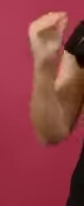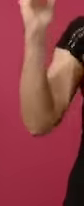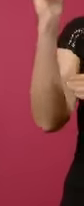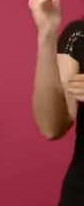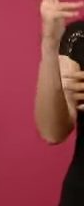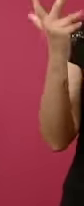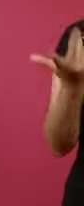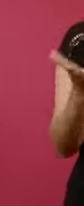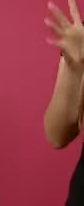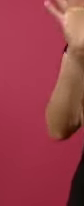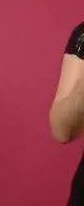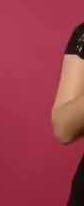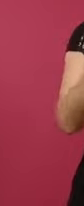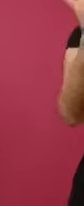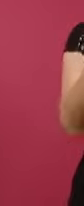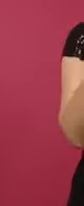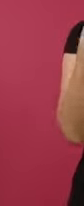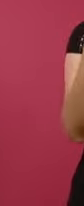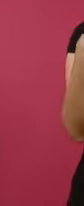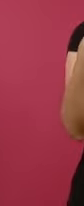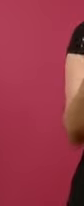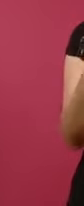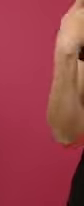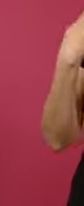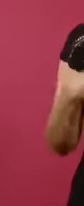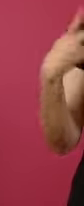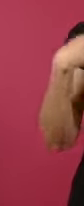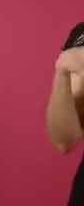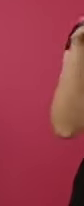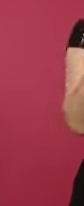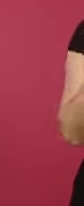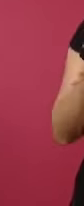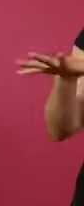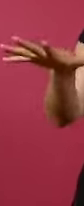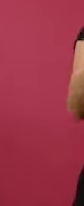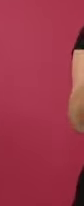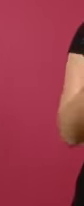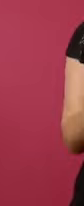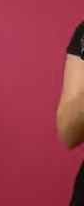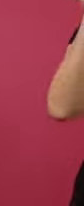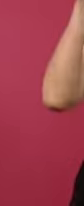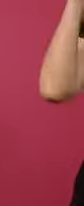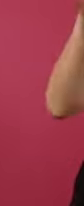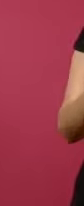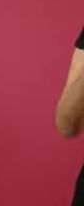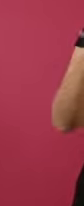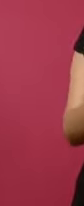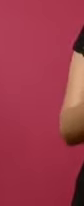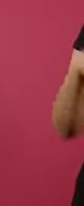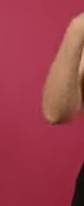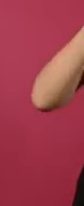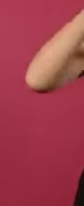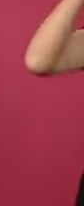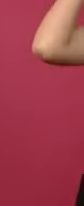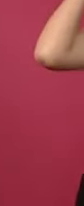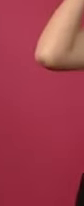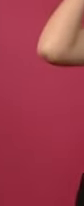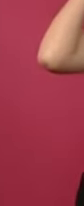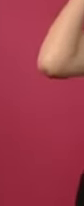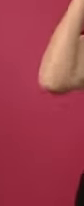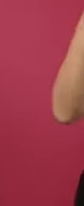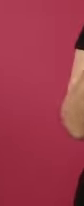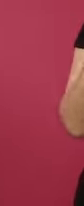eso es lo que pienso ayudaría a limpiar